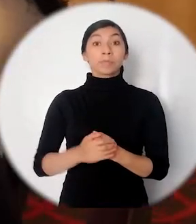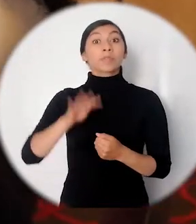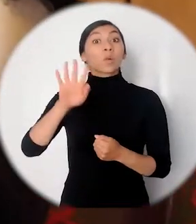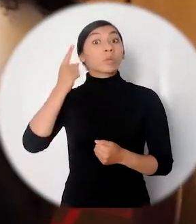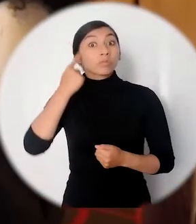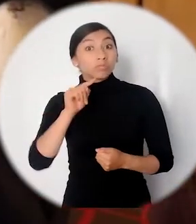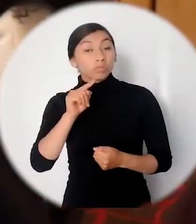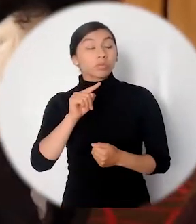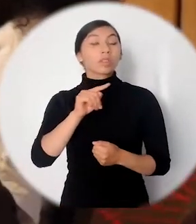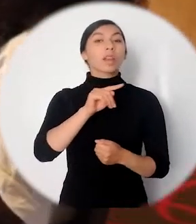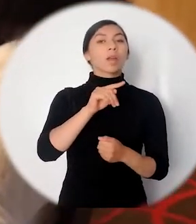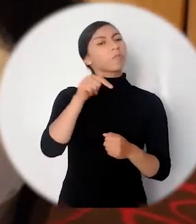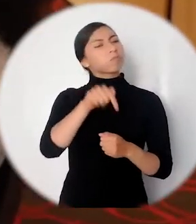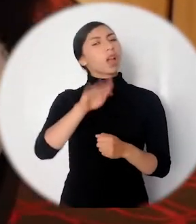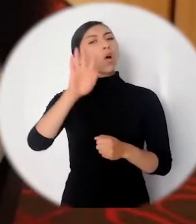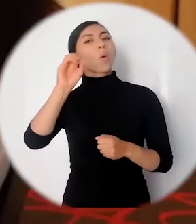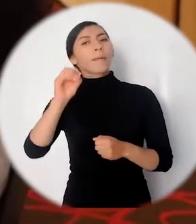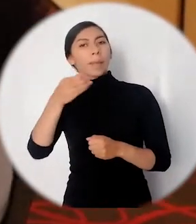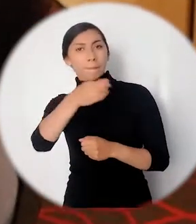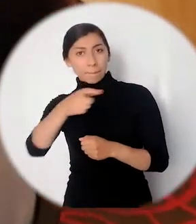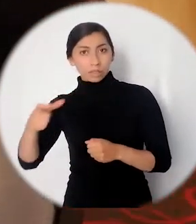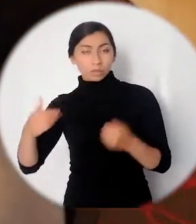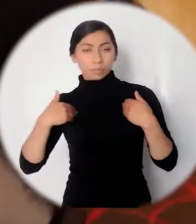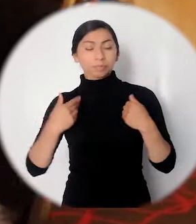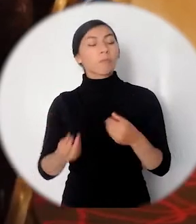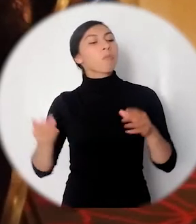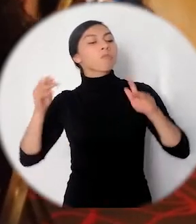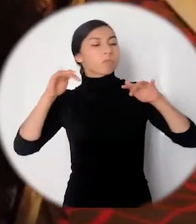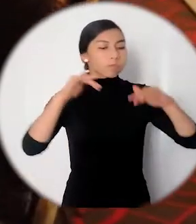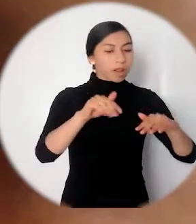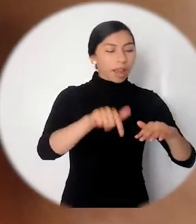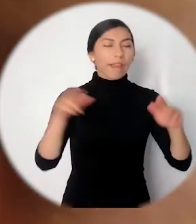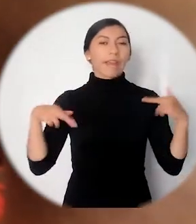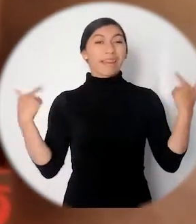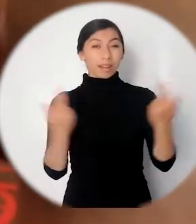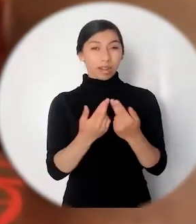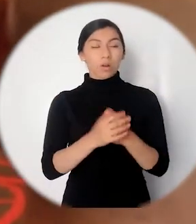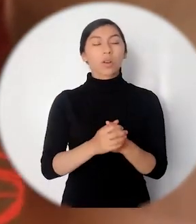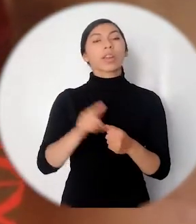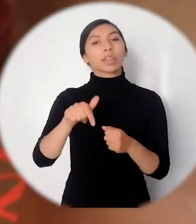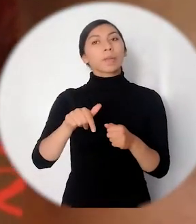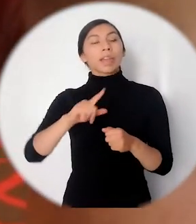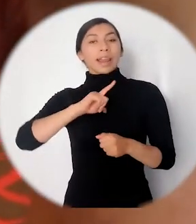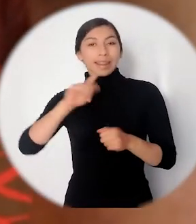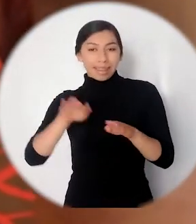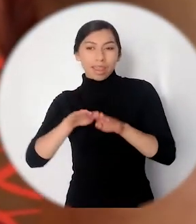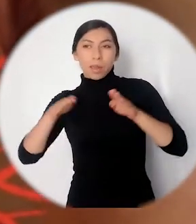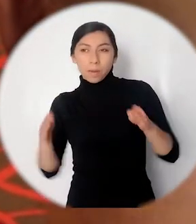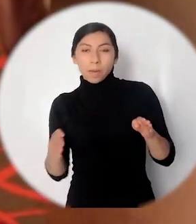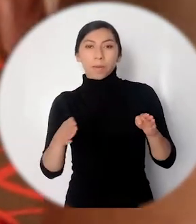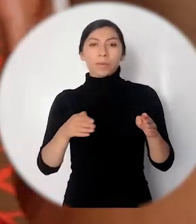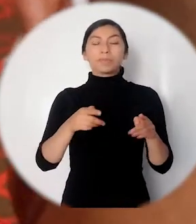Durante 4 días, 40 jóvenes víctimas del conflicto que hacen parte de las mesas departamentales de víctimas y de la Mesa Distrital